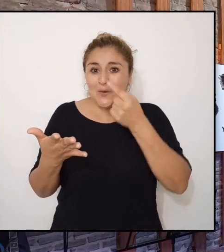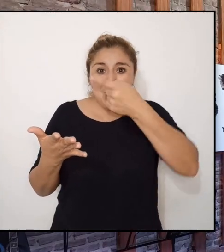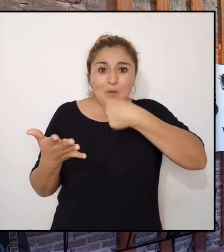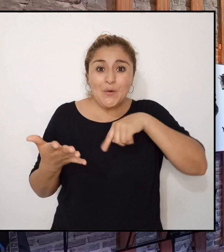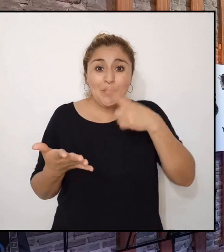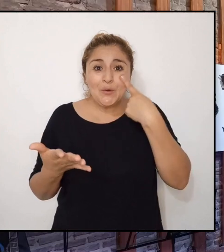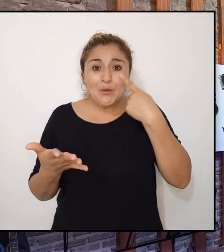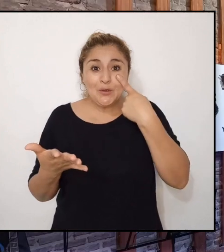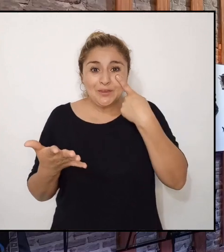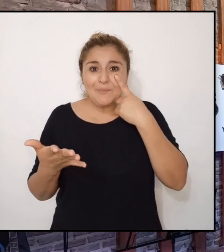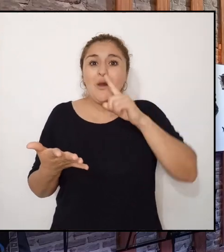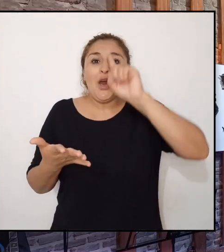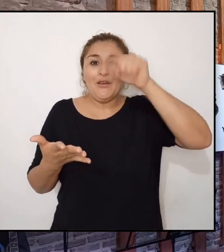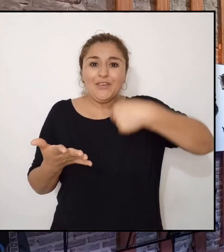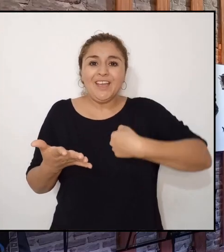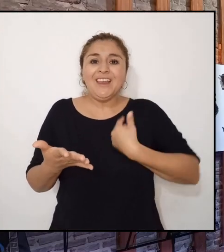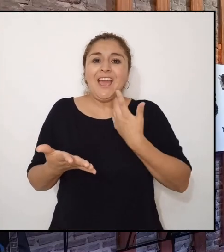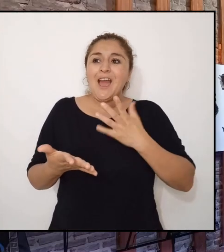También dice su